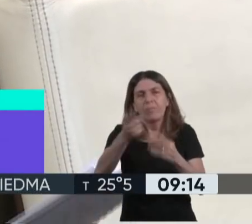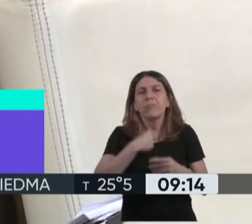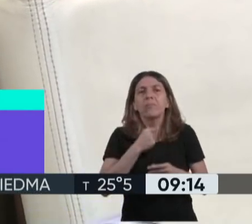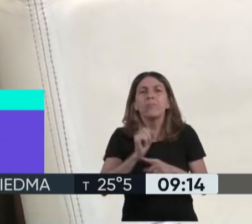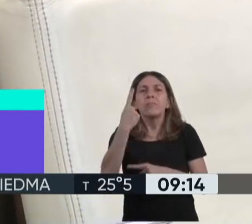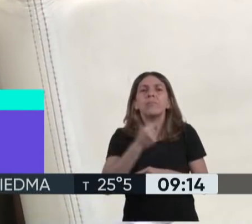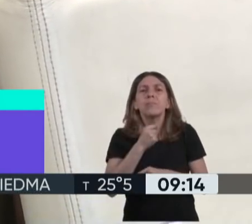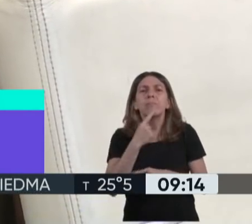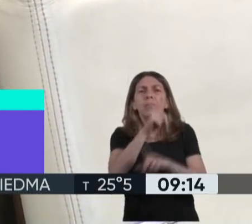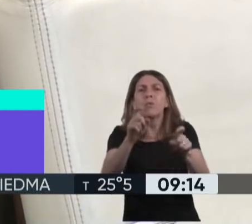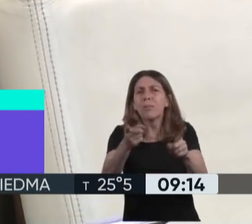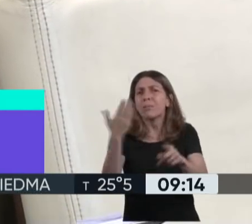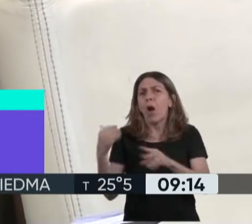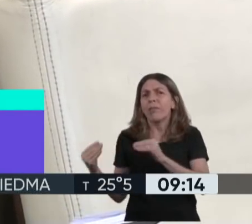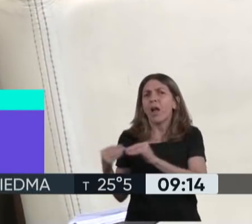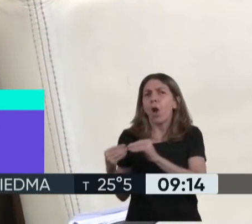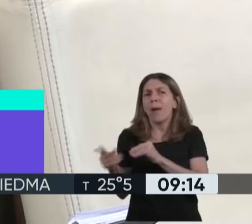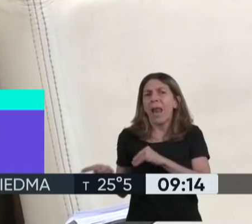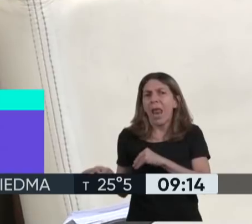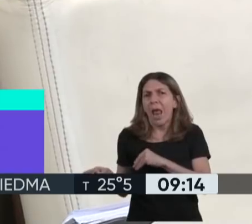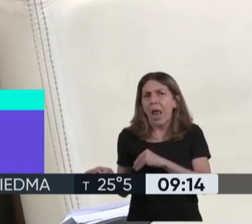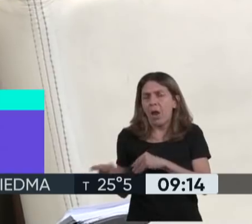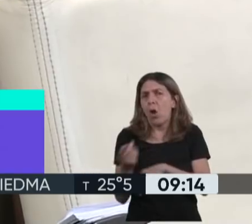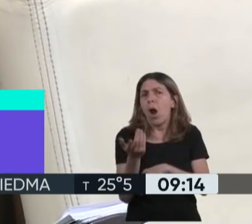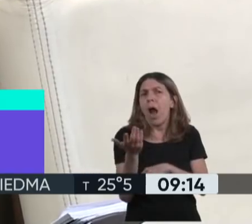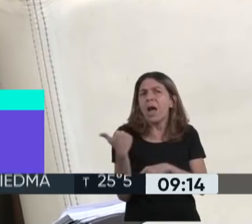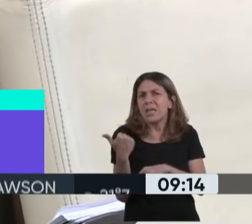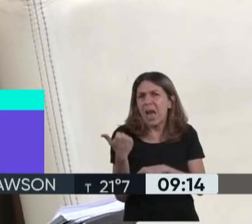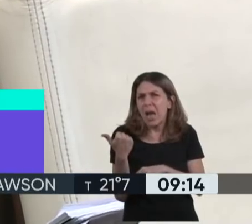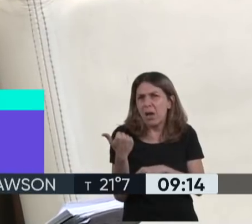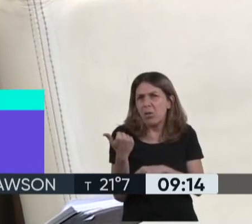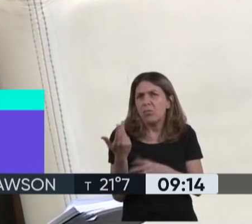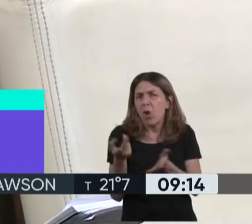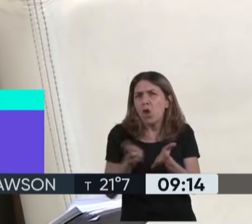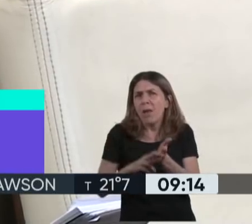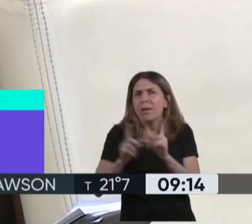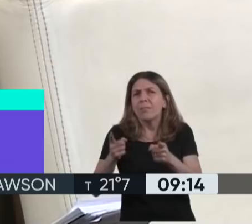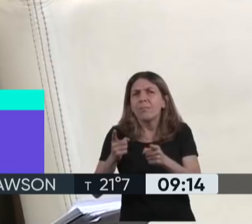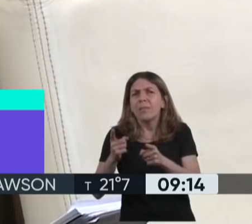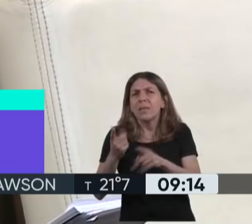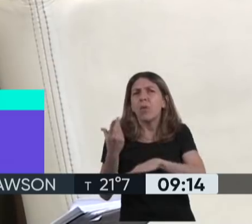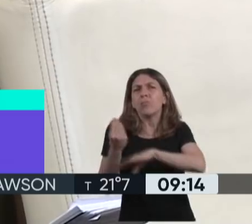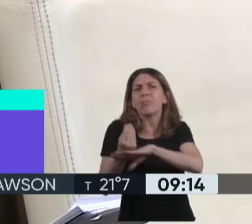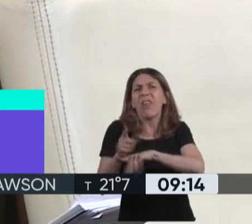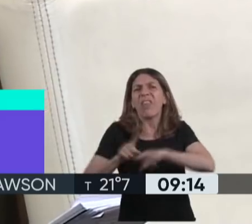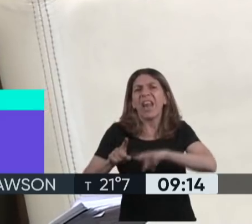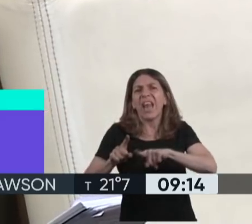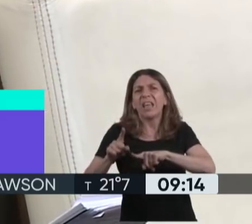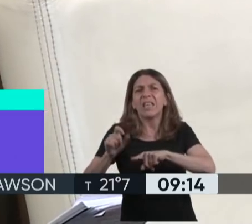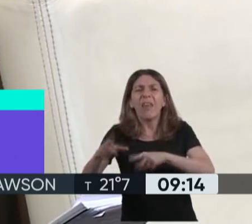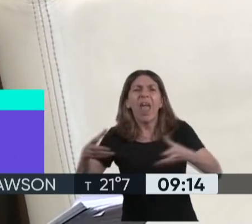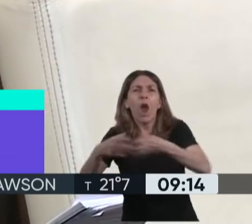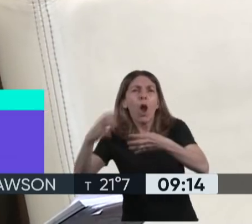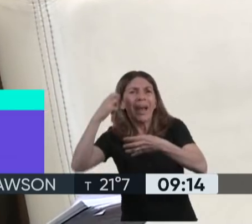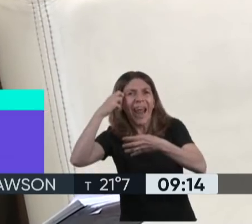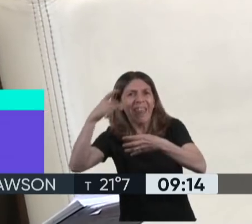que preguntaba mi compañero. Ayer volvió a ratificar el titular de la Unión Cívica Radical